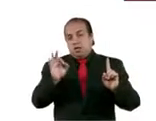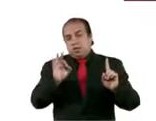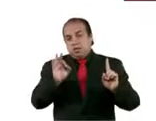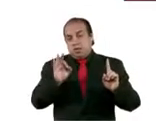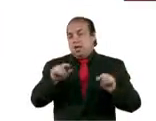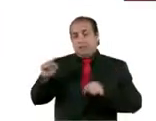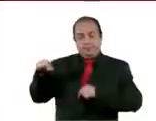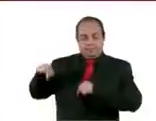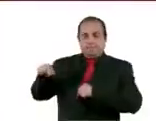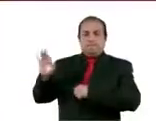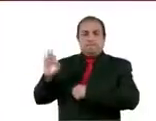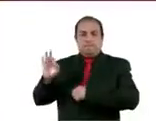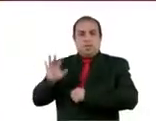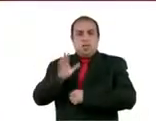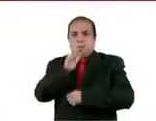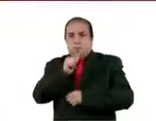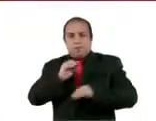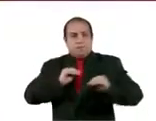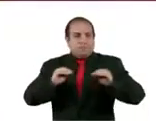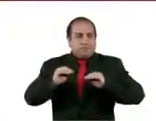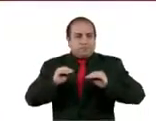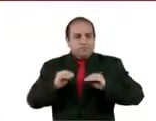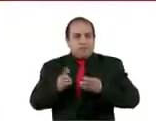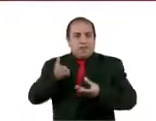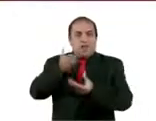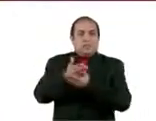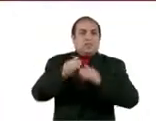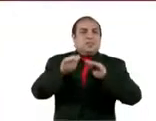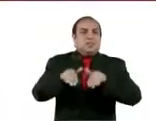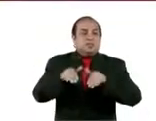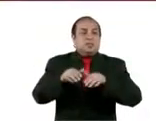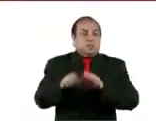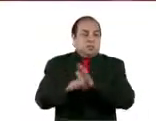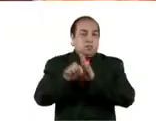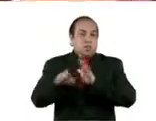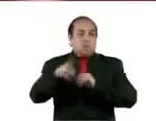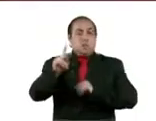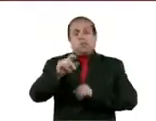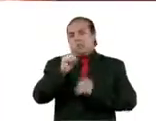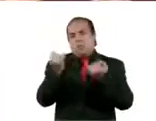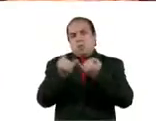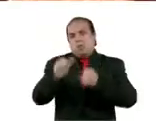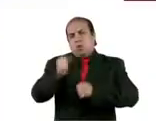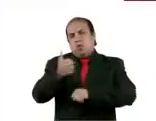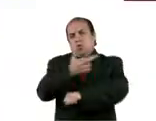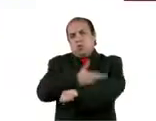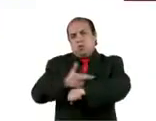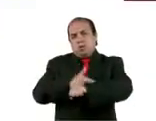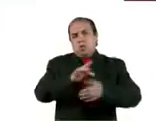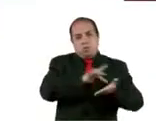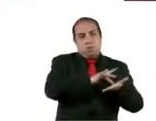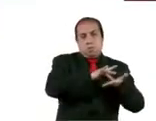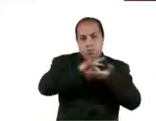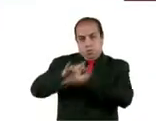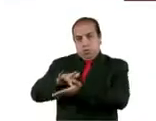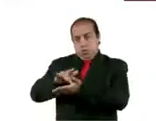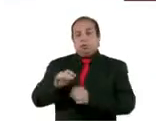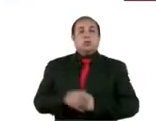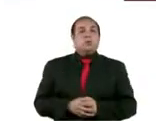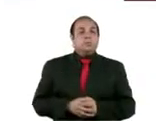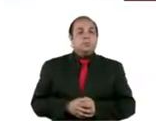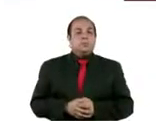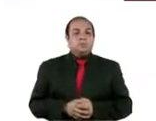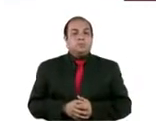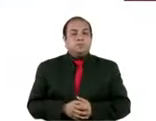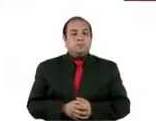alguna imposibilidad de movilizarse al registro, por ejemplo, pero también para hacer otros trámites. Adelante. Hay el esquema